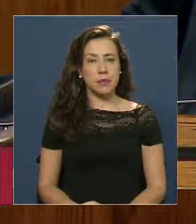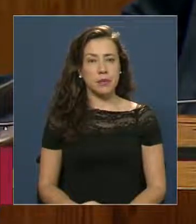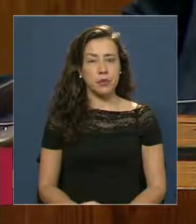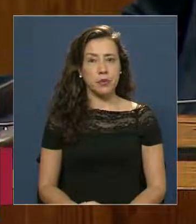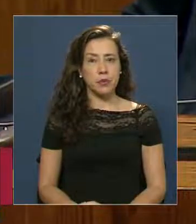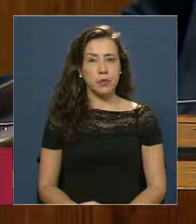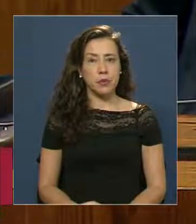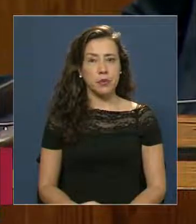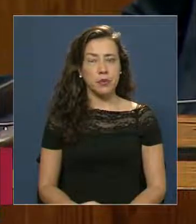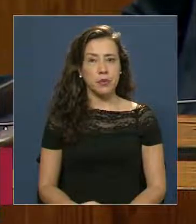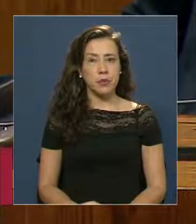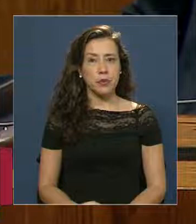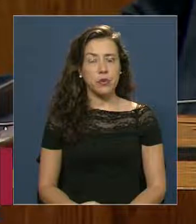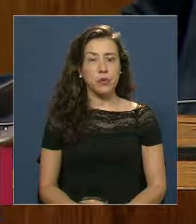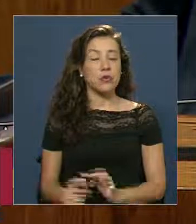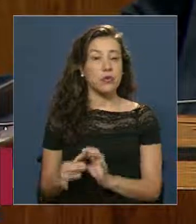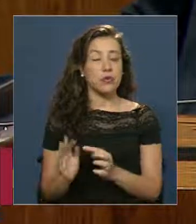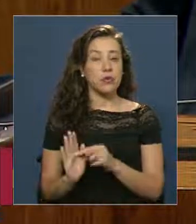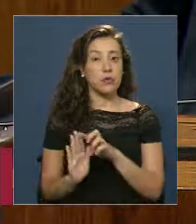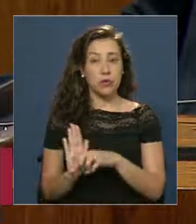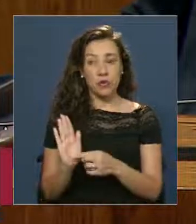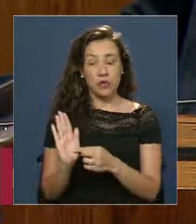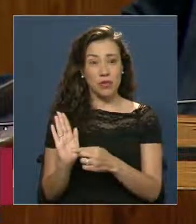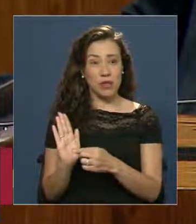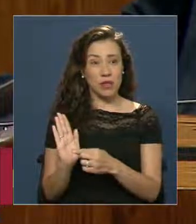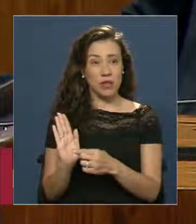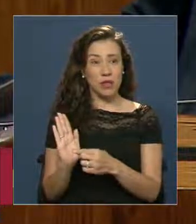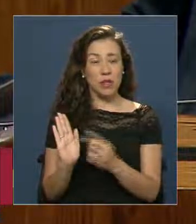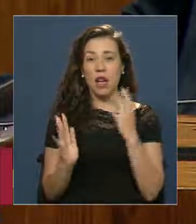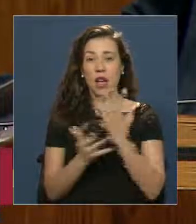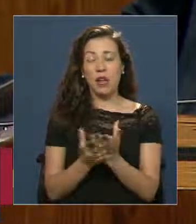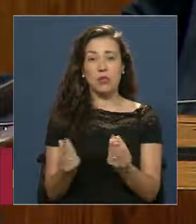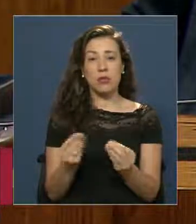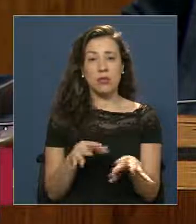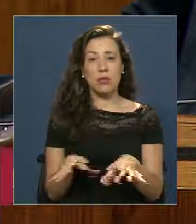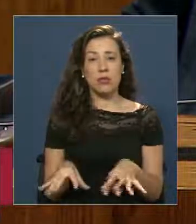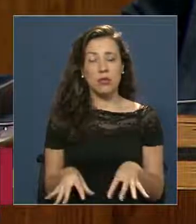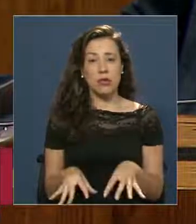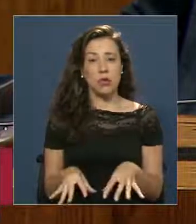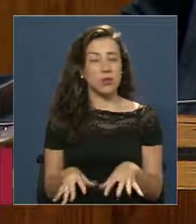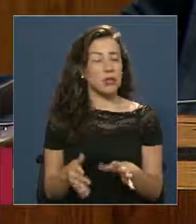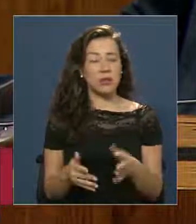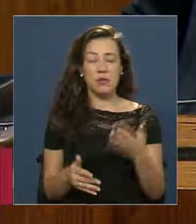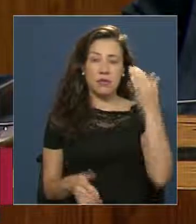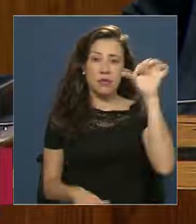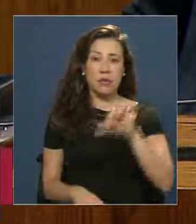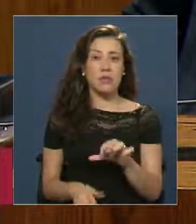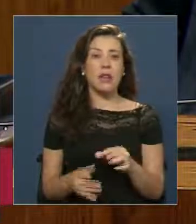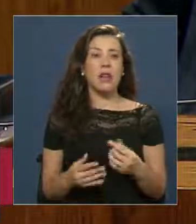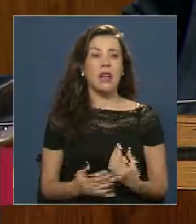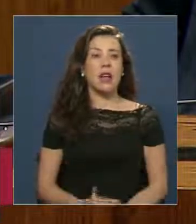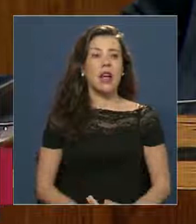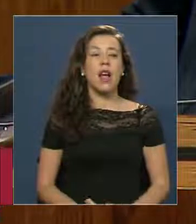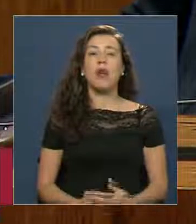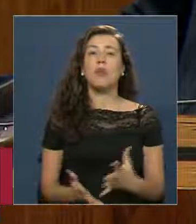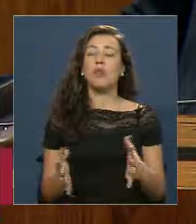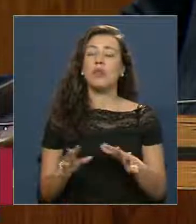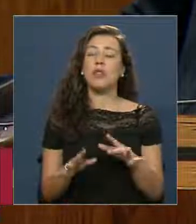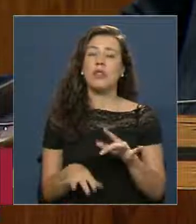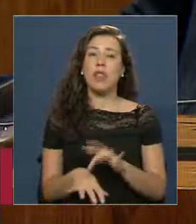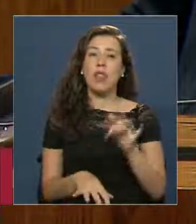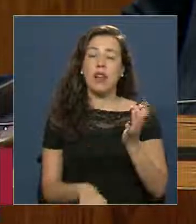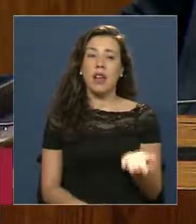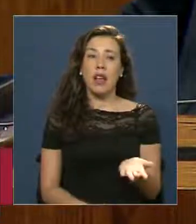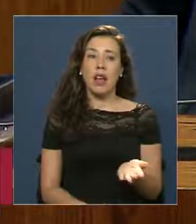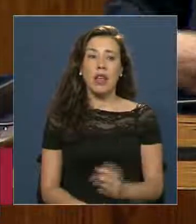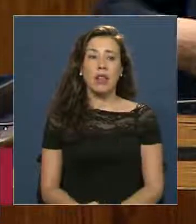consideraciones, este proyecto tal cual ha quedado tiene demasiadas deficiencias y abre demasiadas vulnerabilidades para